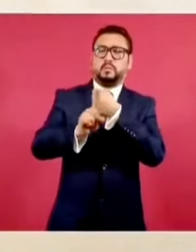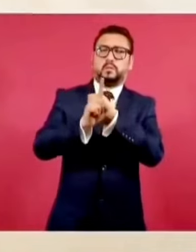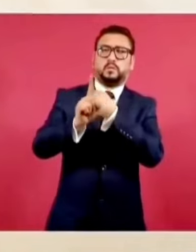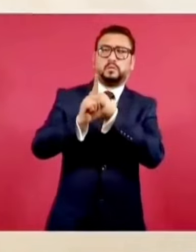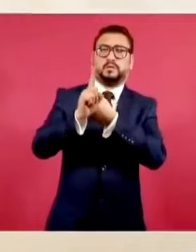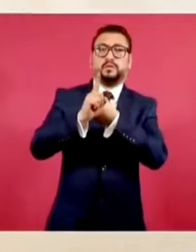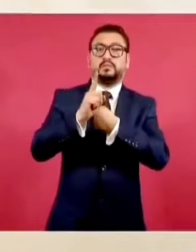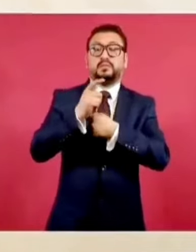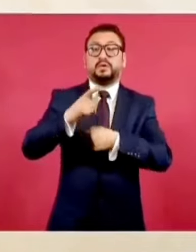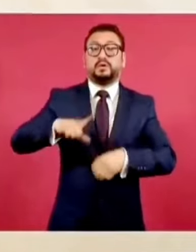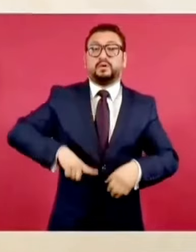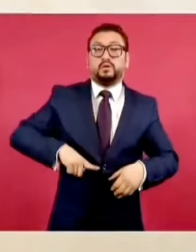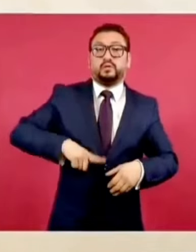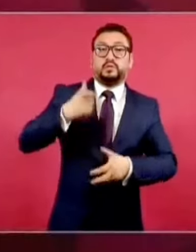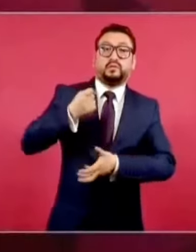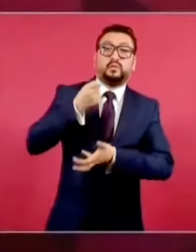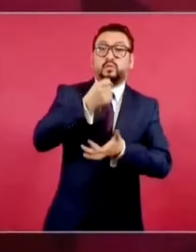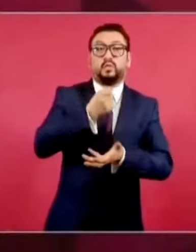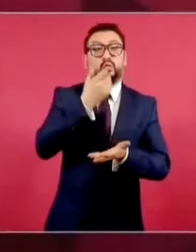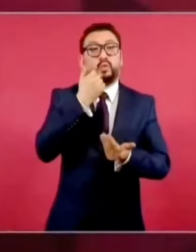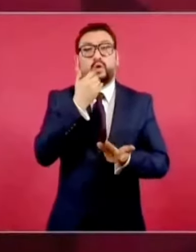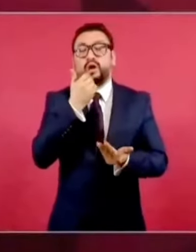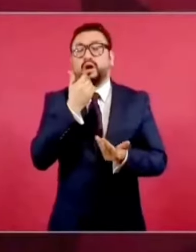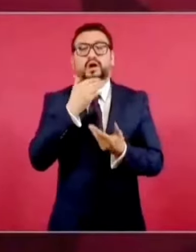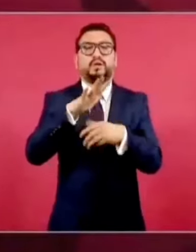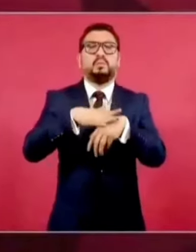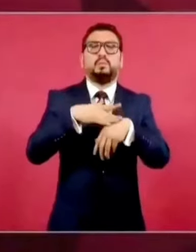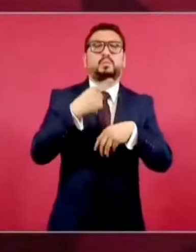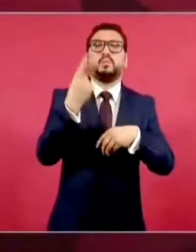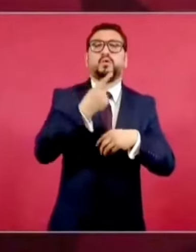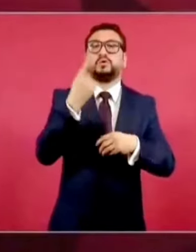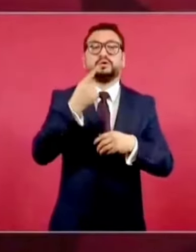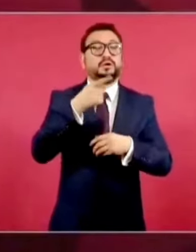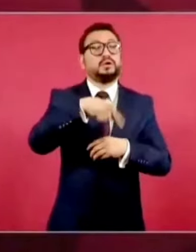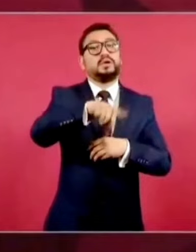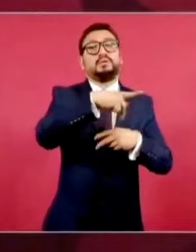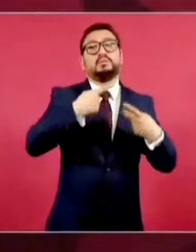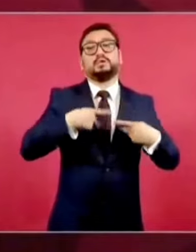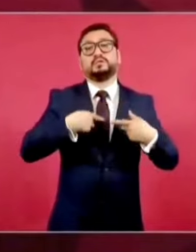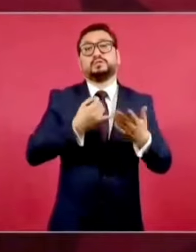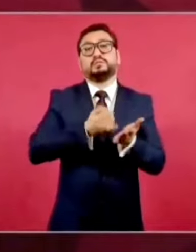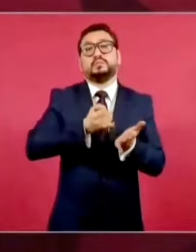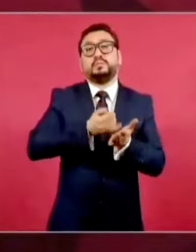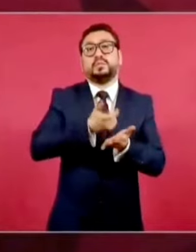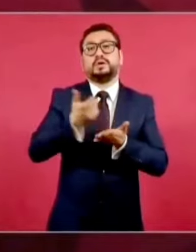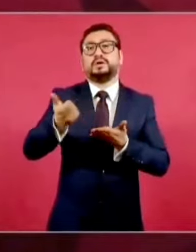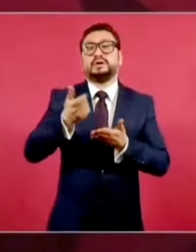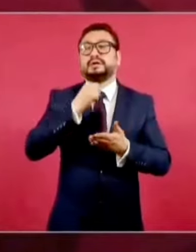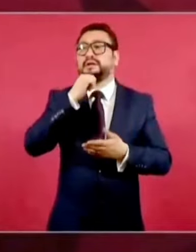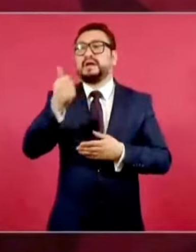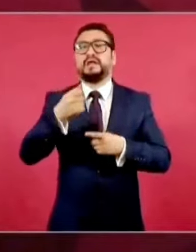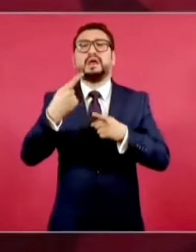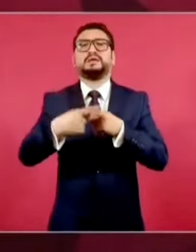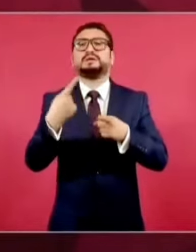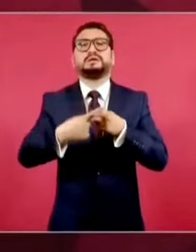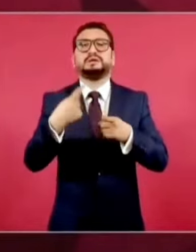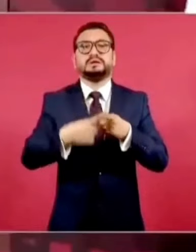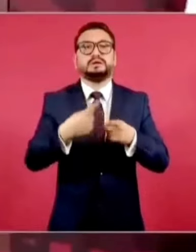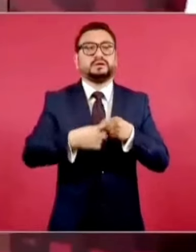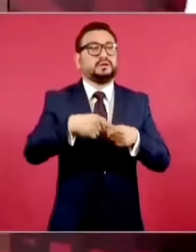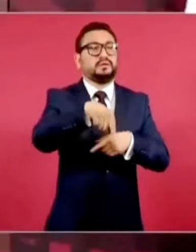de presupuesto era porque no pagaban impuestos los de la